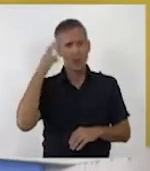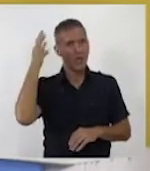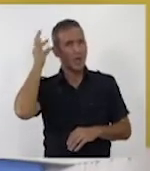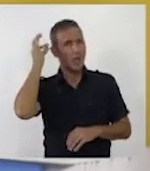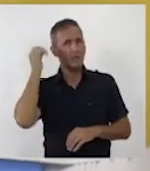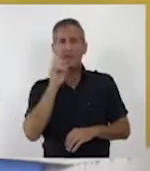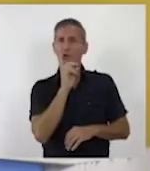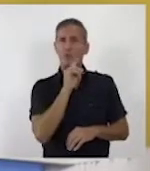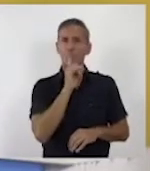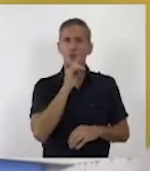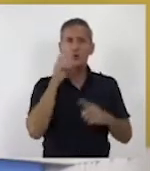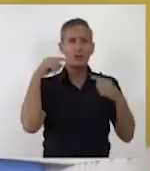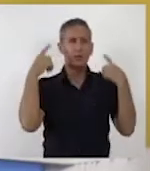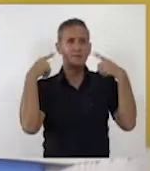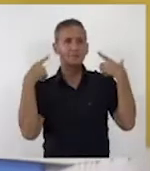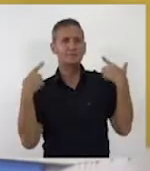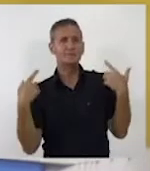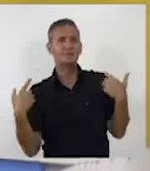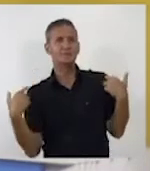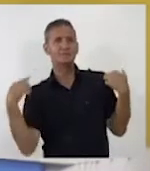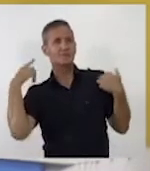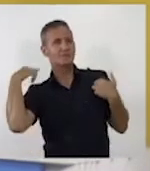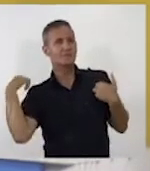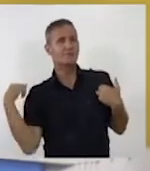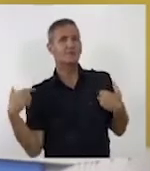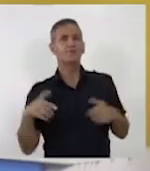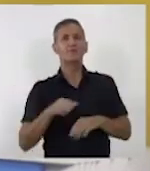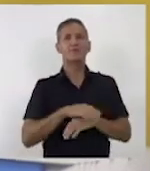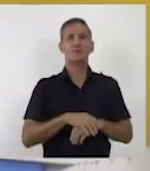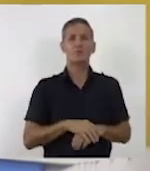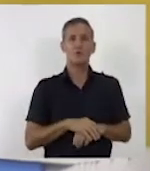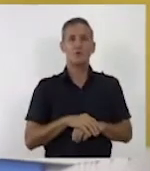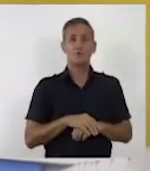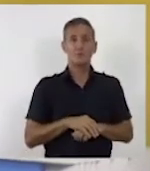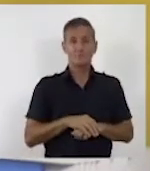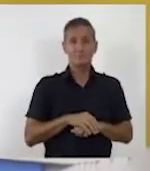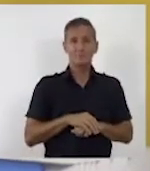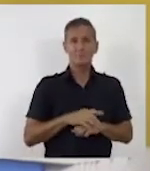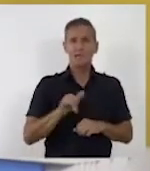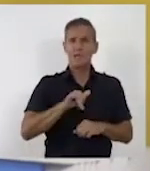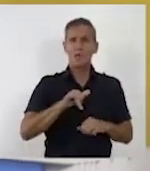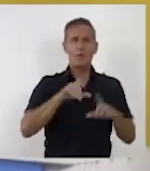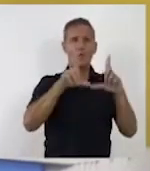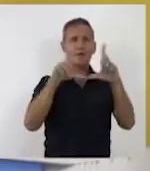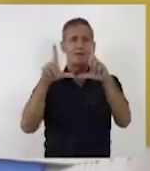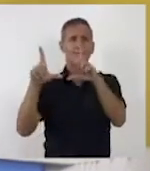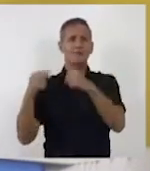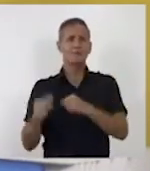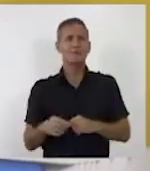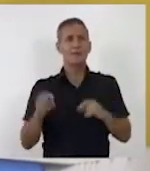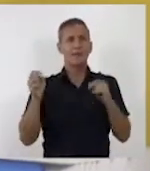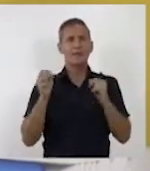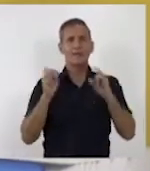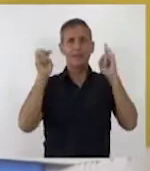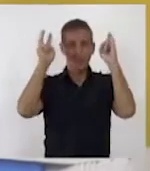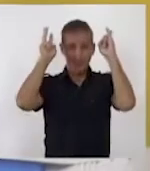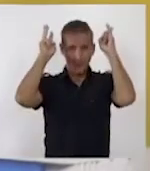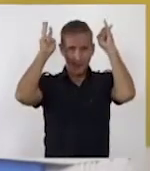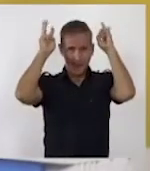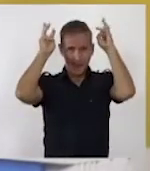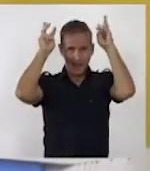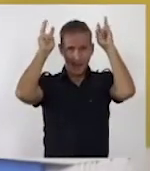que le caen rizos por la espalda como en la lámina de los hijos del rey eduardo así se inicia el cuento y